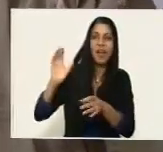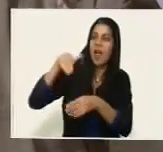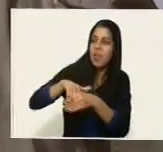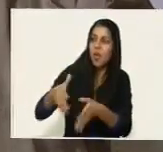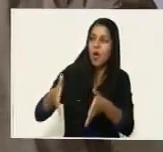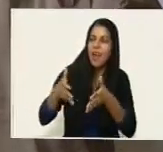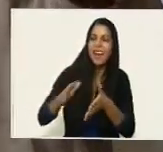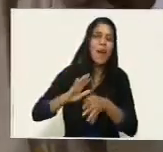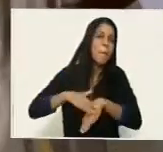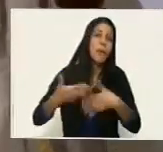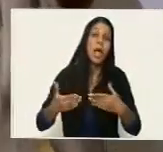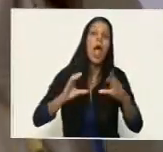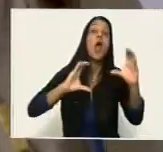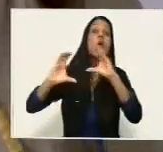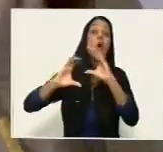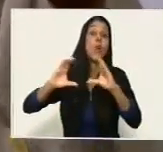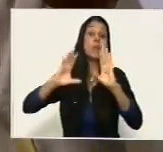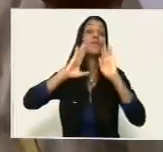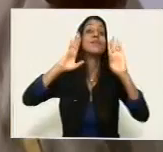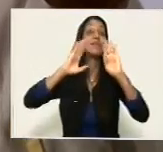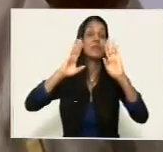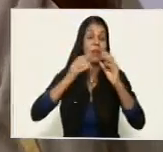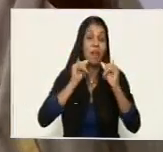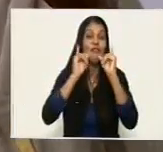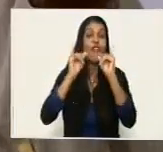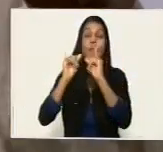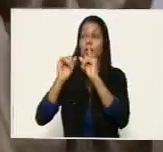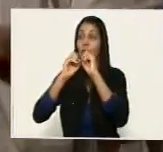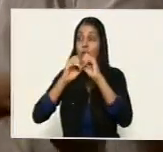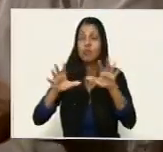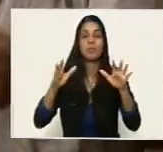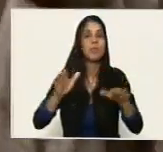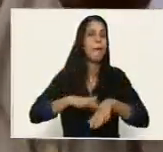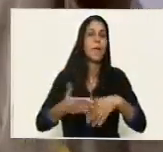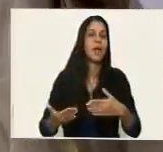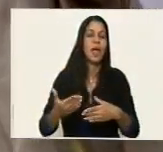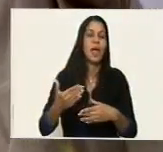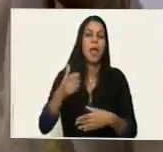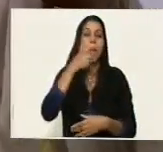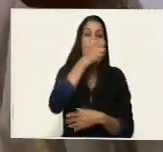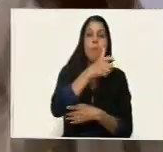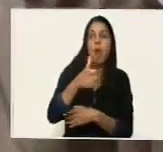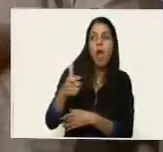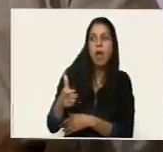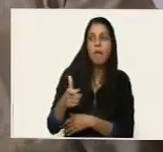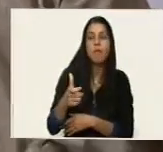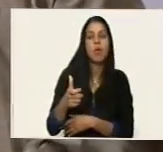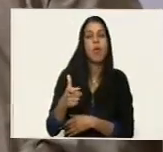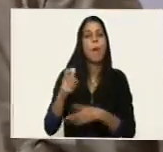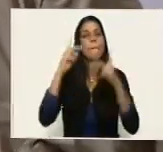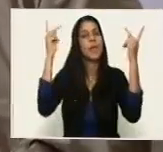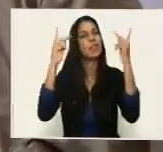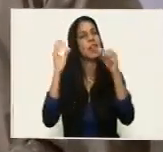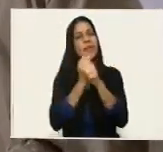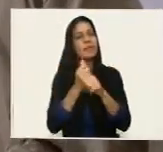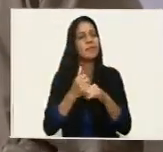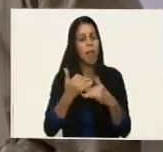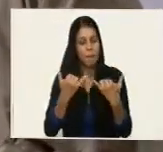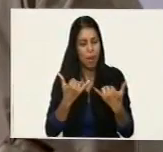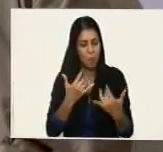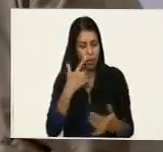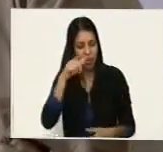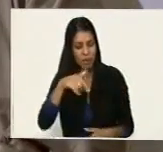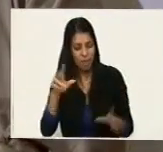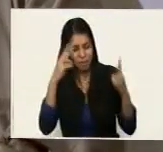Creo además que las grandes victorias que todavía le debemos al pueblo, y que el pueblo se debe a sí mismo, que no es solamente